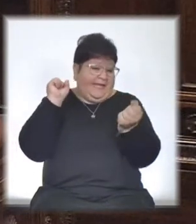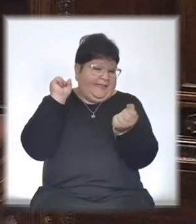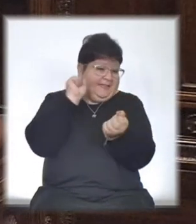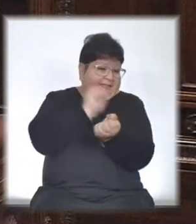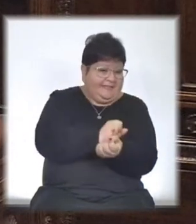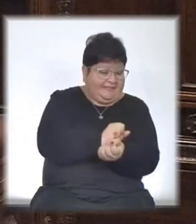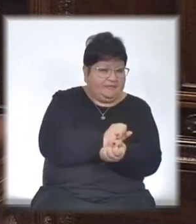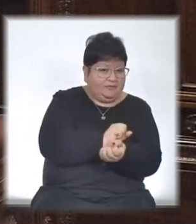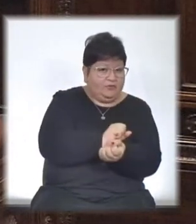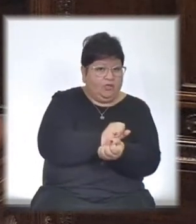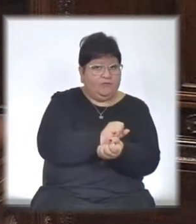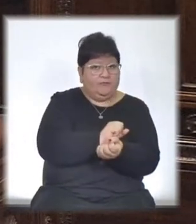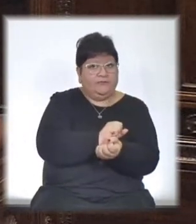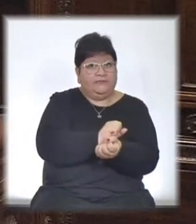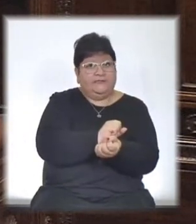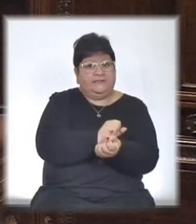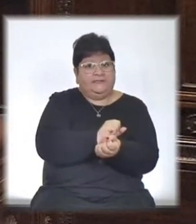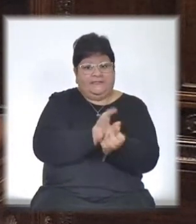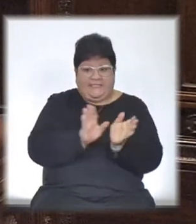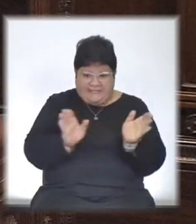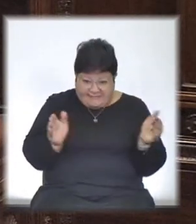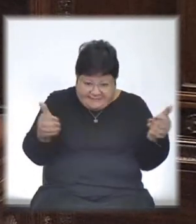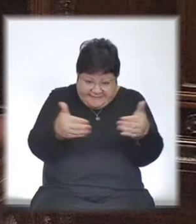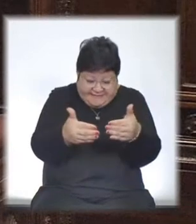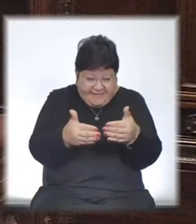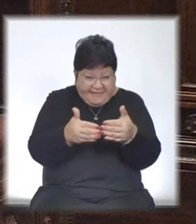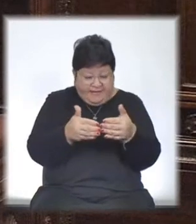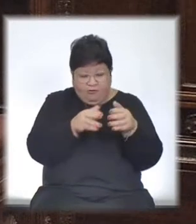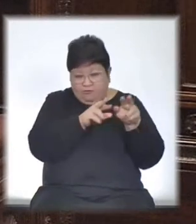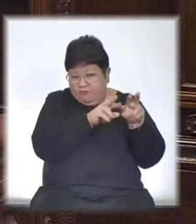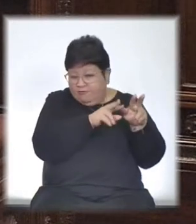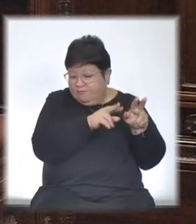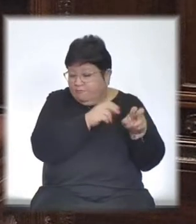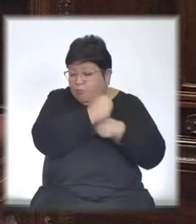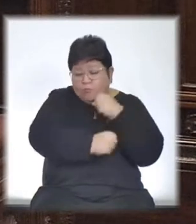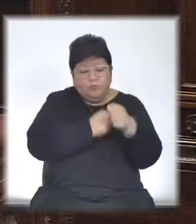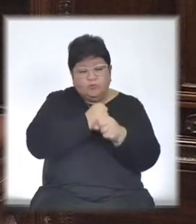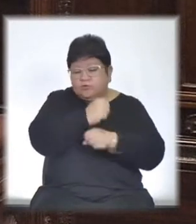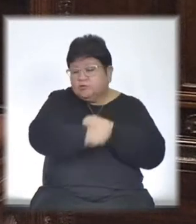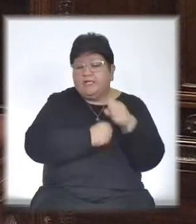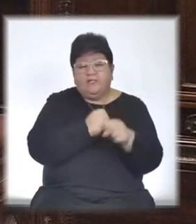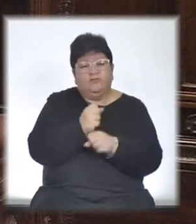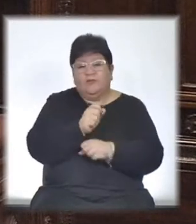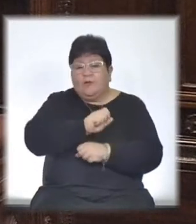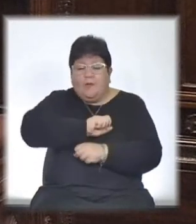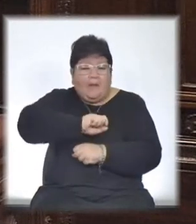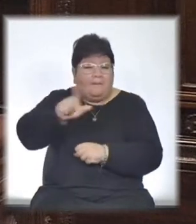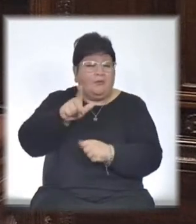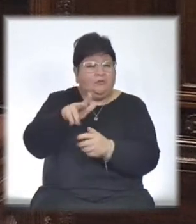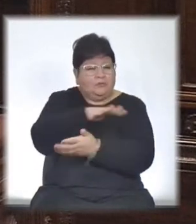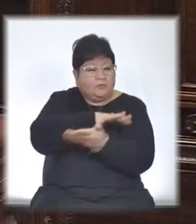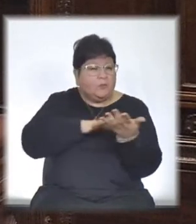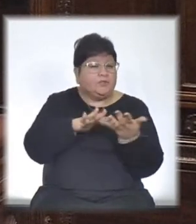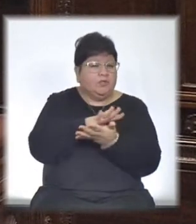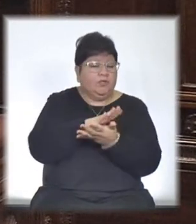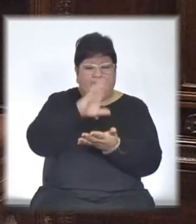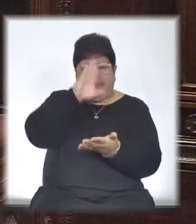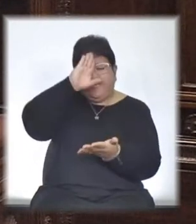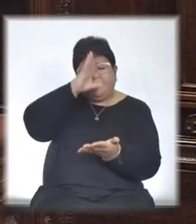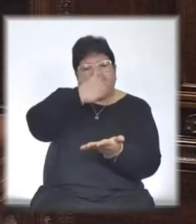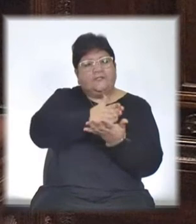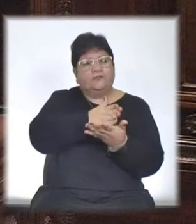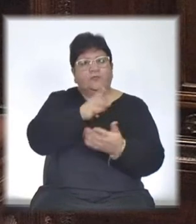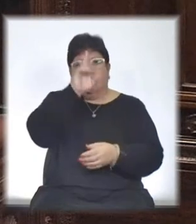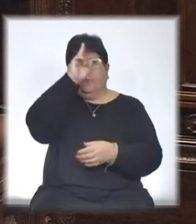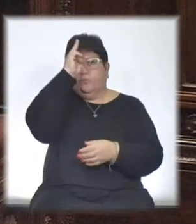encierro carcelario prolongado fue el mecanismo principal aplicado por la dictadura uruguaya. En el informe denominado Investigación